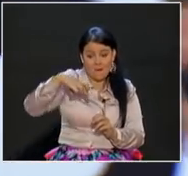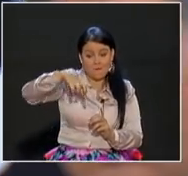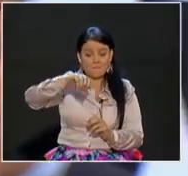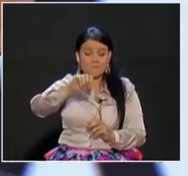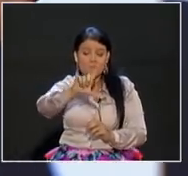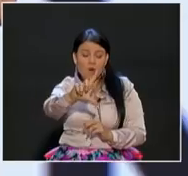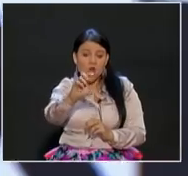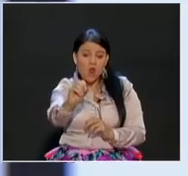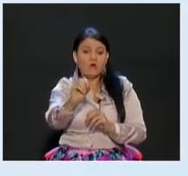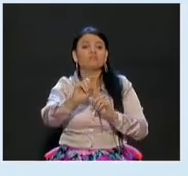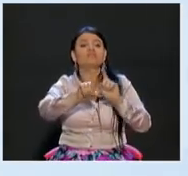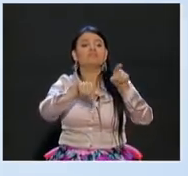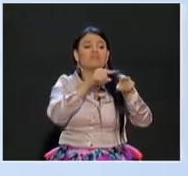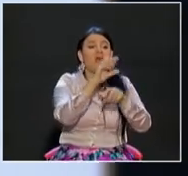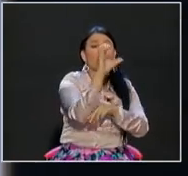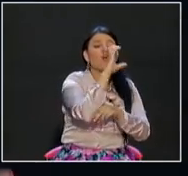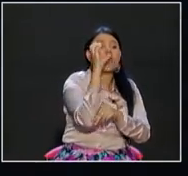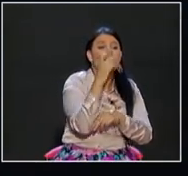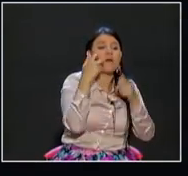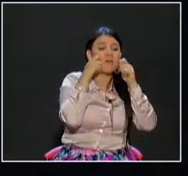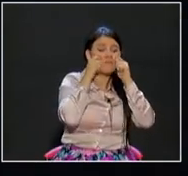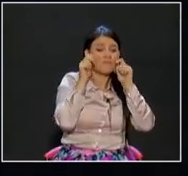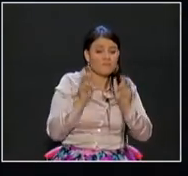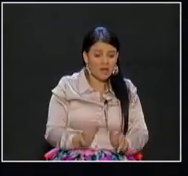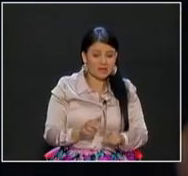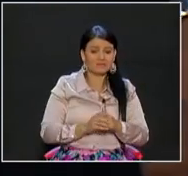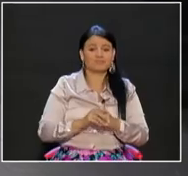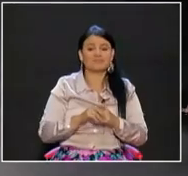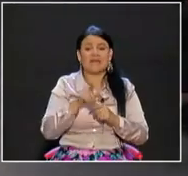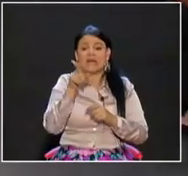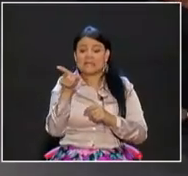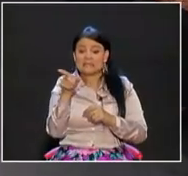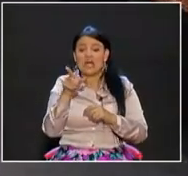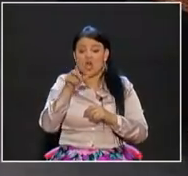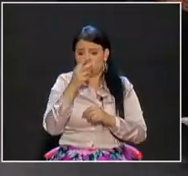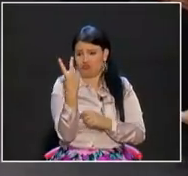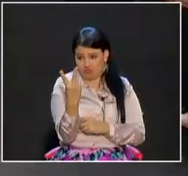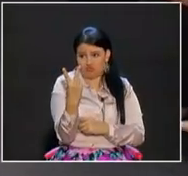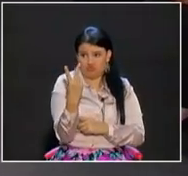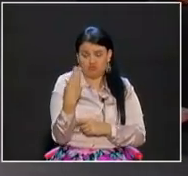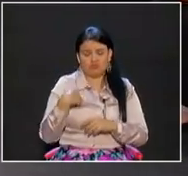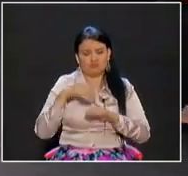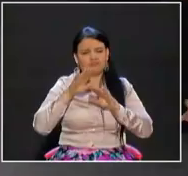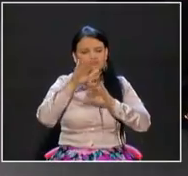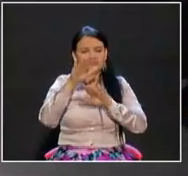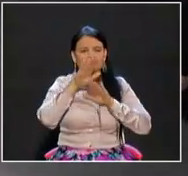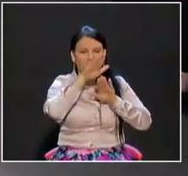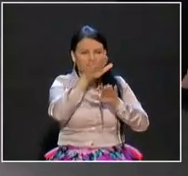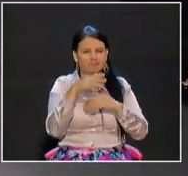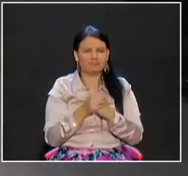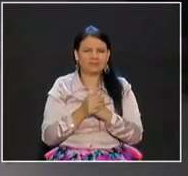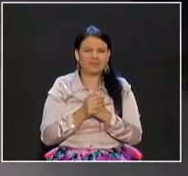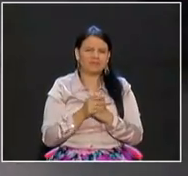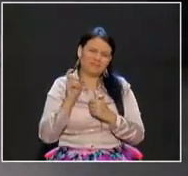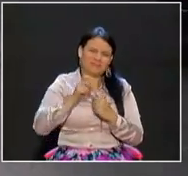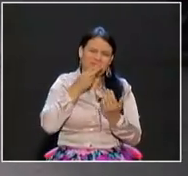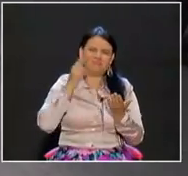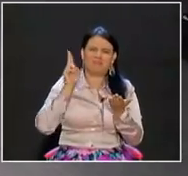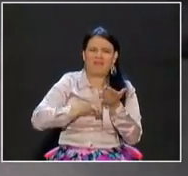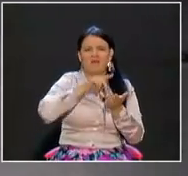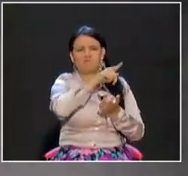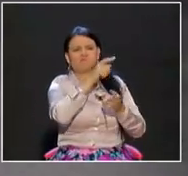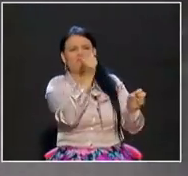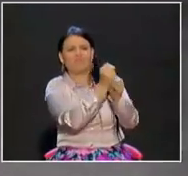colombia humana unión patriótica está jorge gómez representante a la cámara está el diputado luis peláez nosotros presentamos una carta a los trabajadores de pm